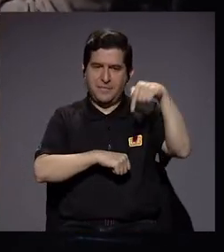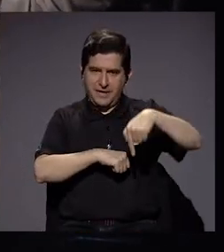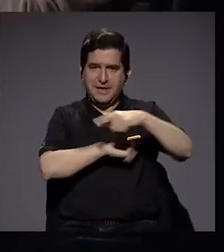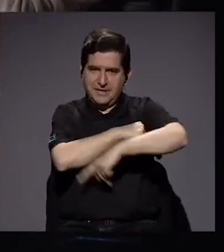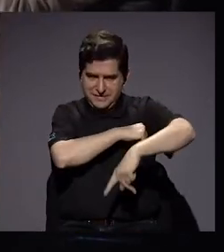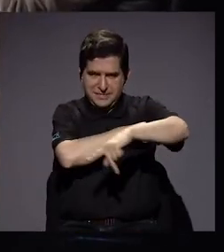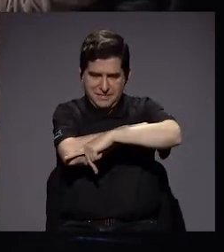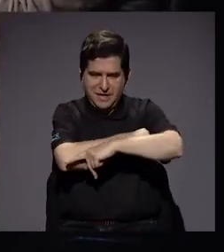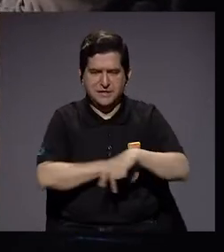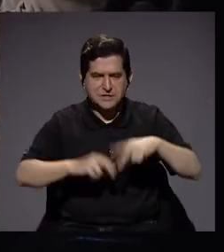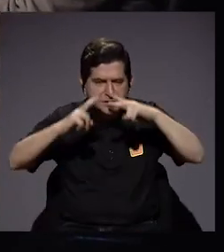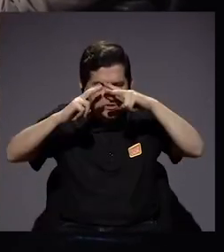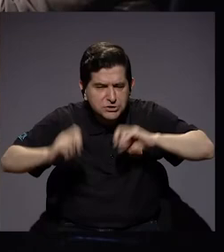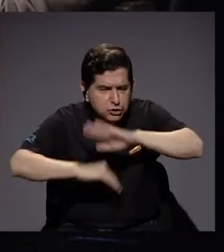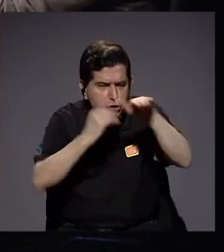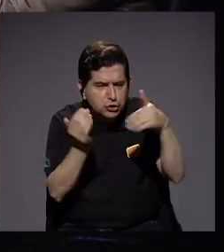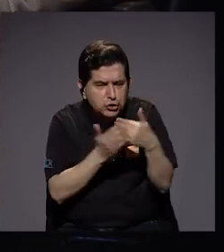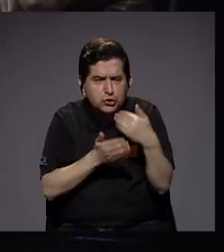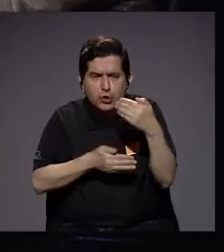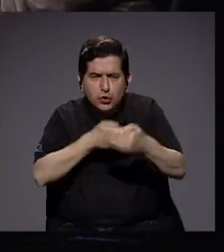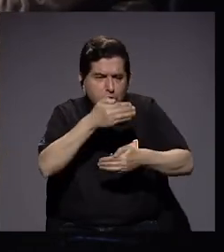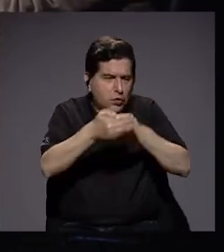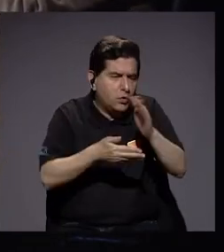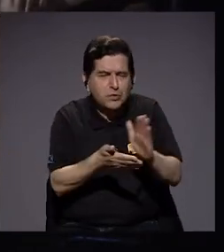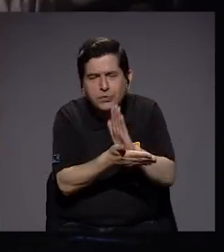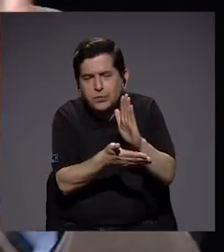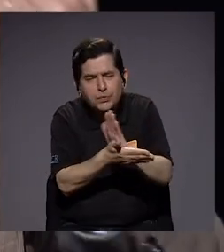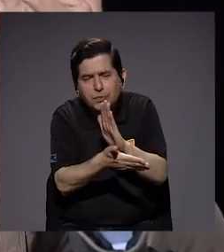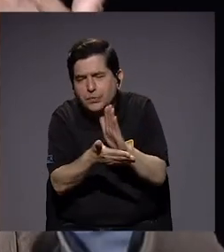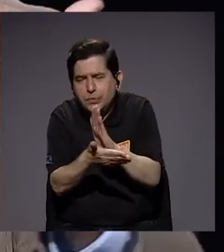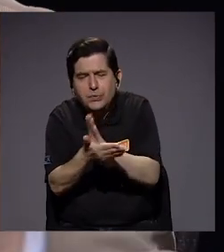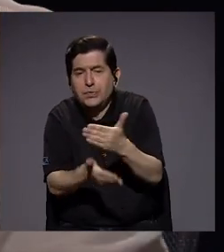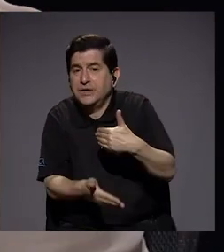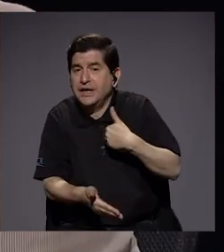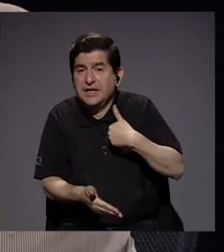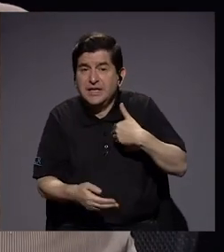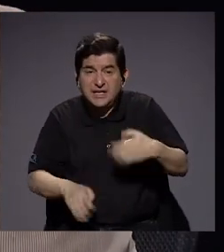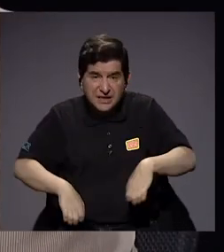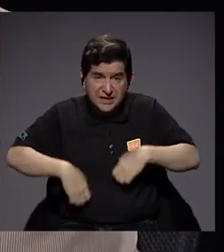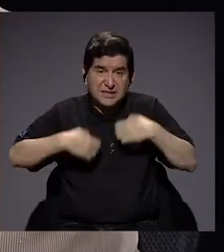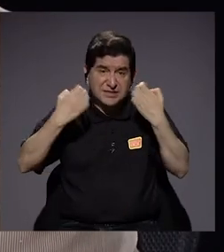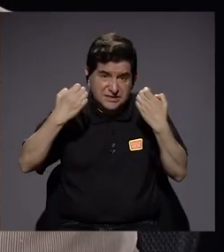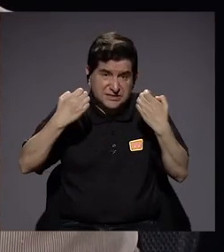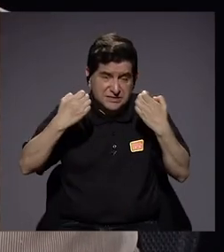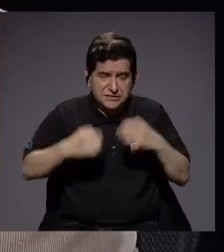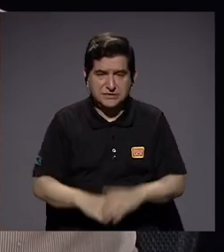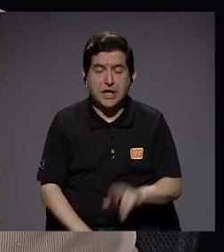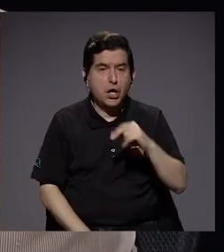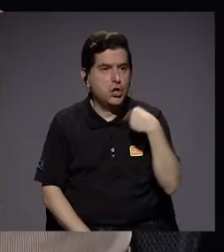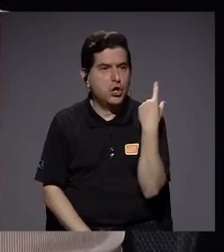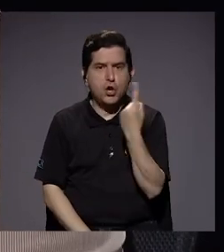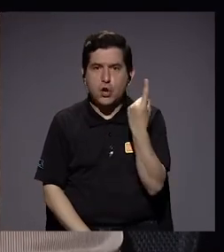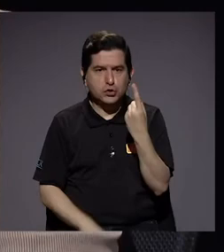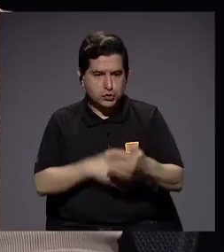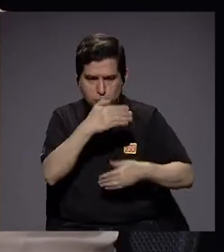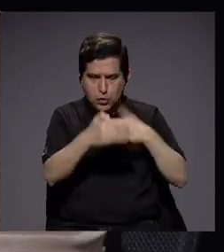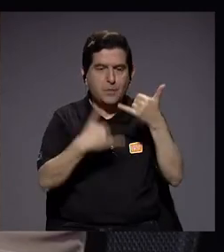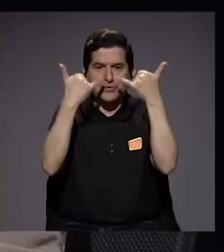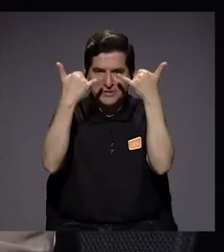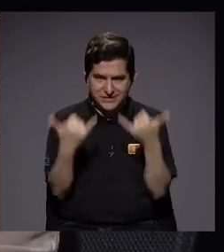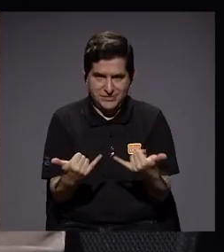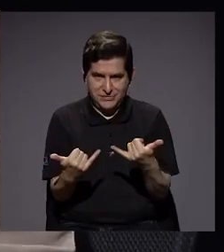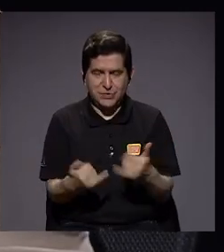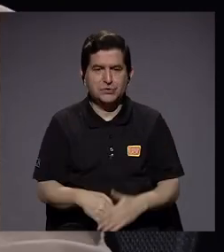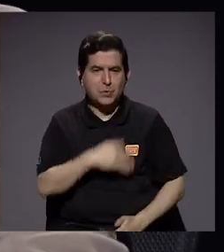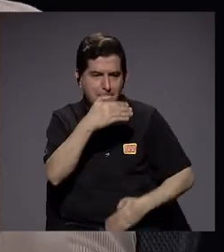país y revisar toda esa tramitología que hay, que existe. No solamente los procesos